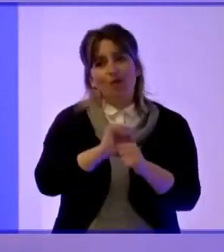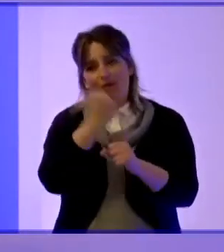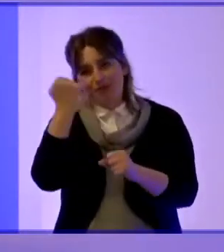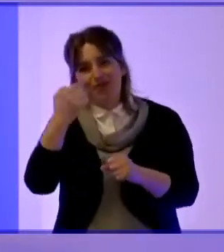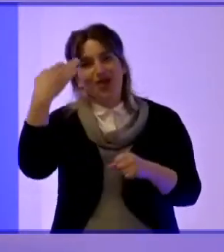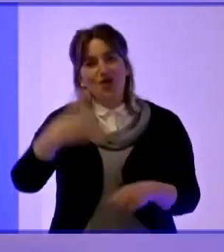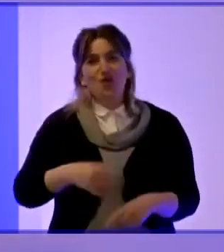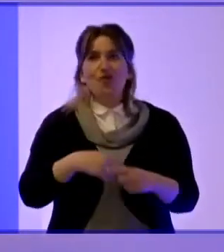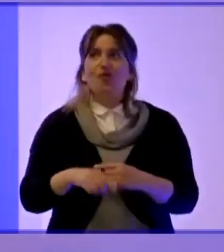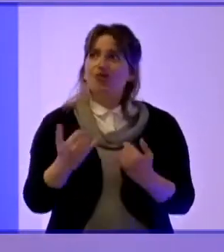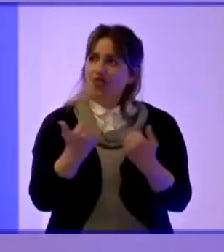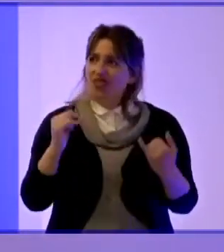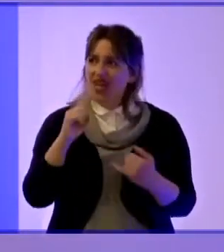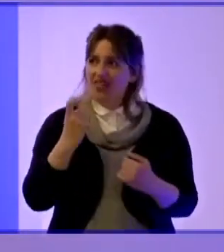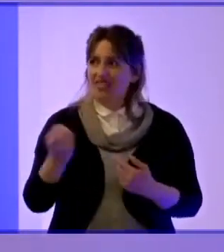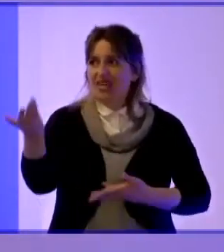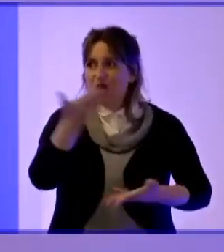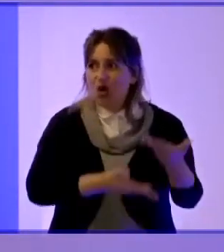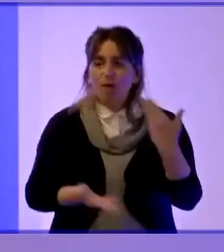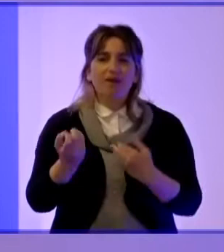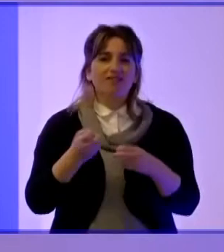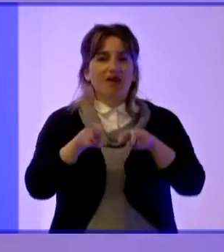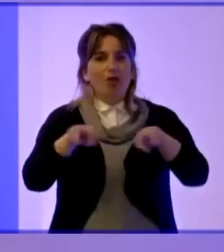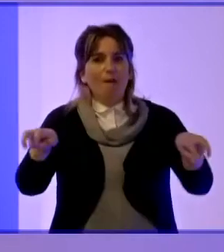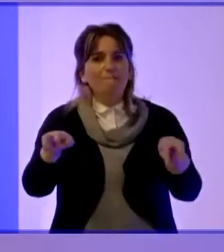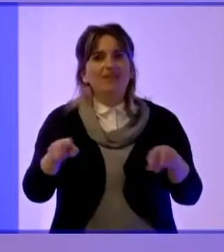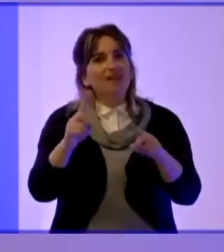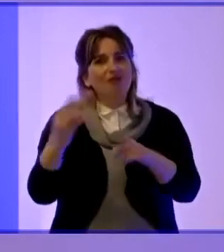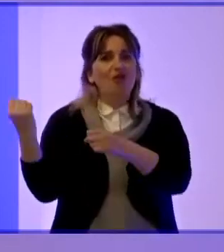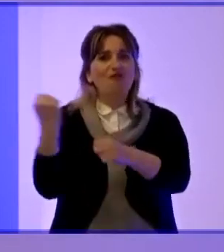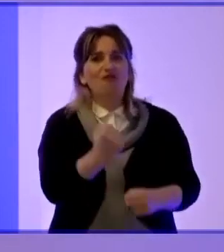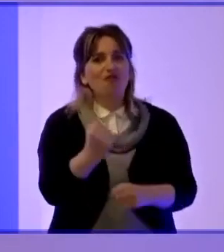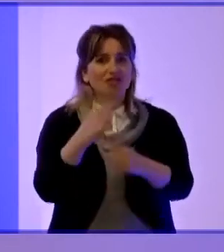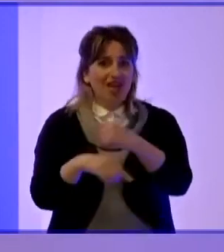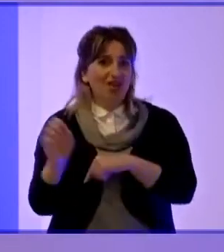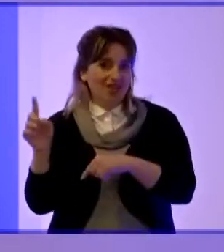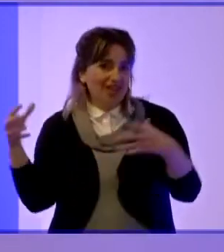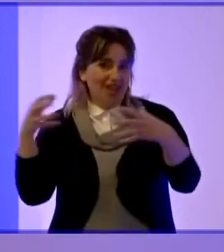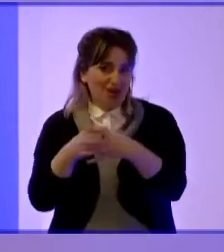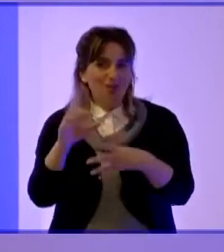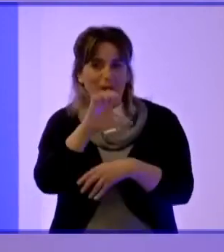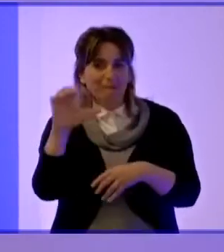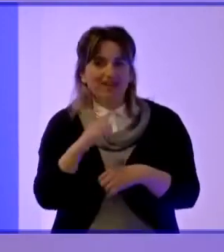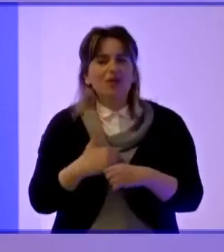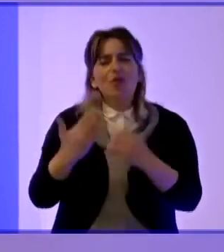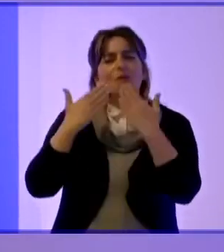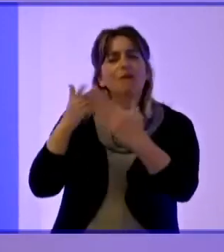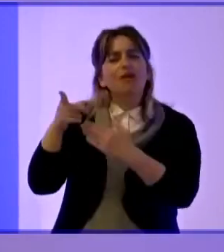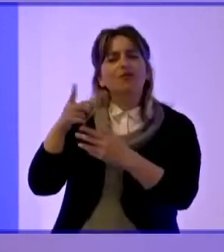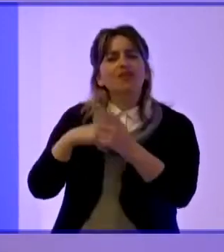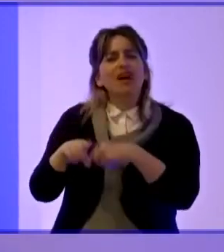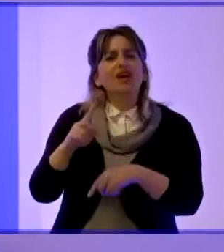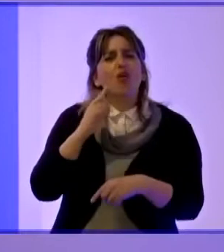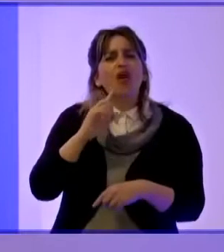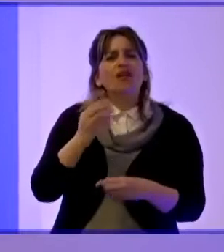Casualmente, en el día de ayer compartía un panel con uno de los fundadores de Dilocal y le preguntaron cuál era el secreto